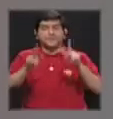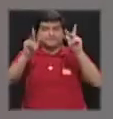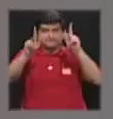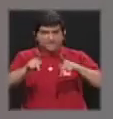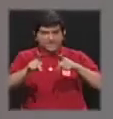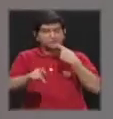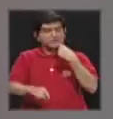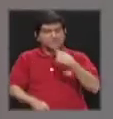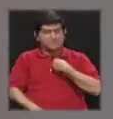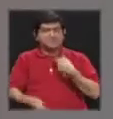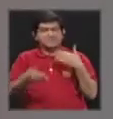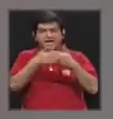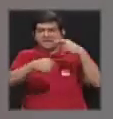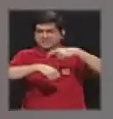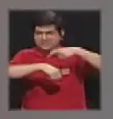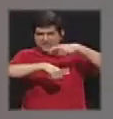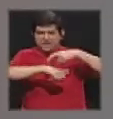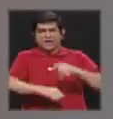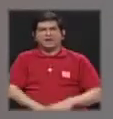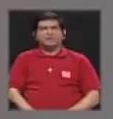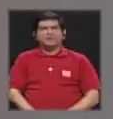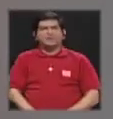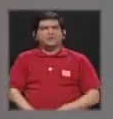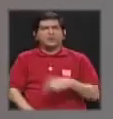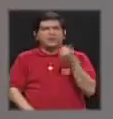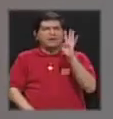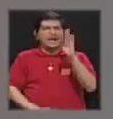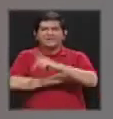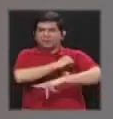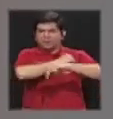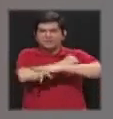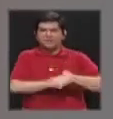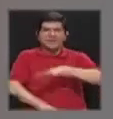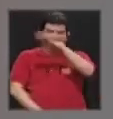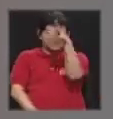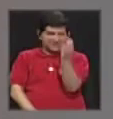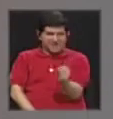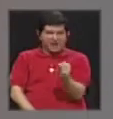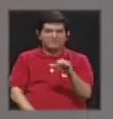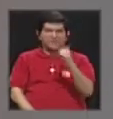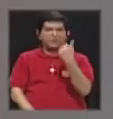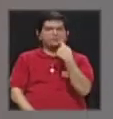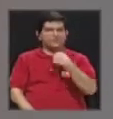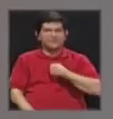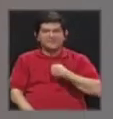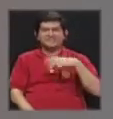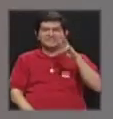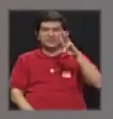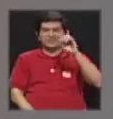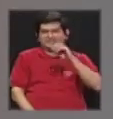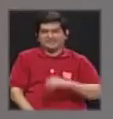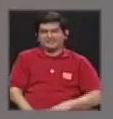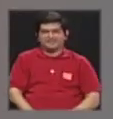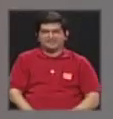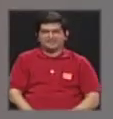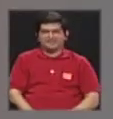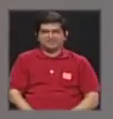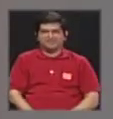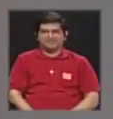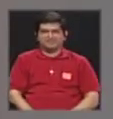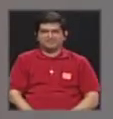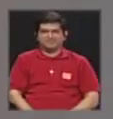personas, me decían recientemente que hay al menos 14 países africanos, otros me dicen que son 60,